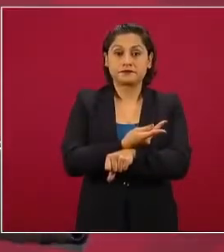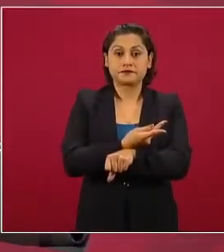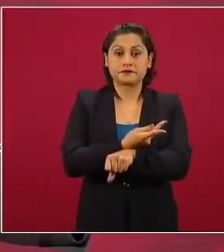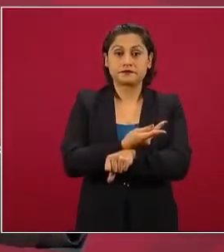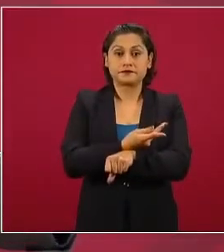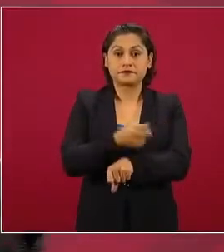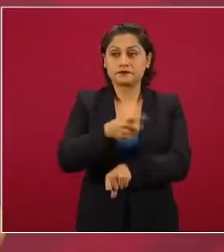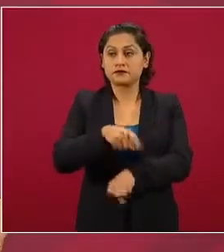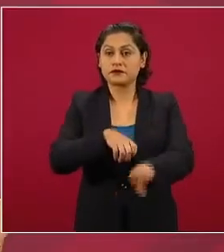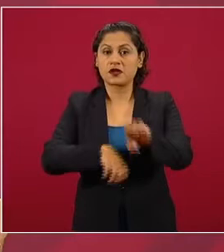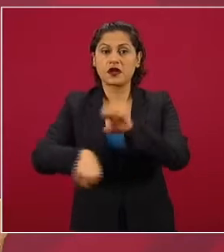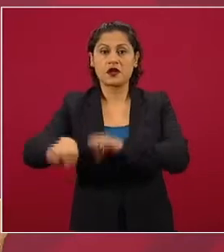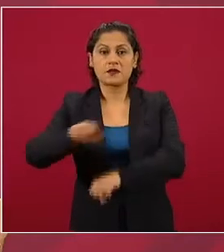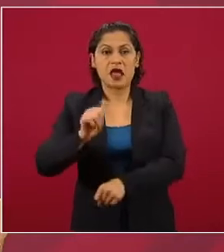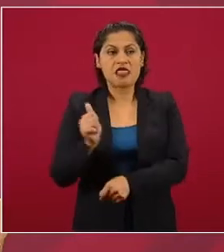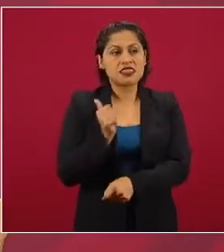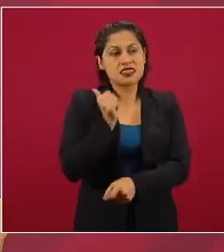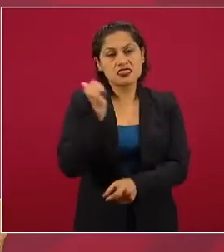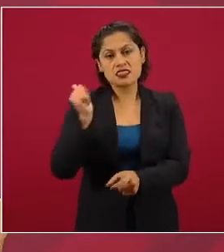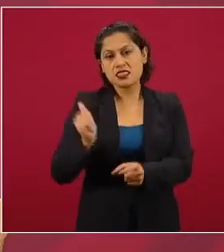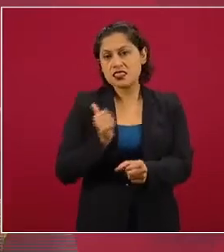Abusaron